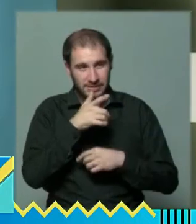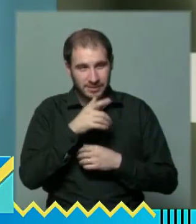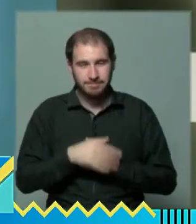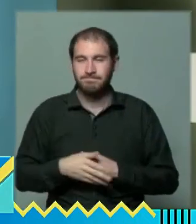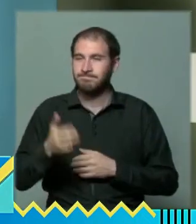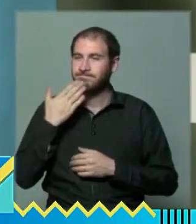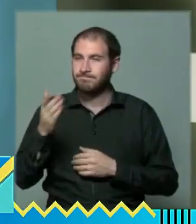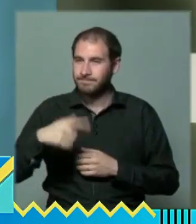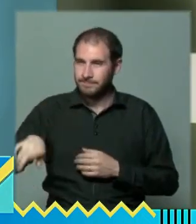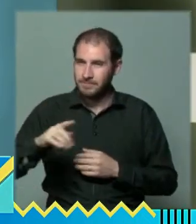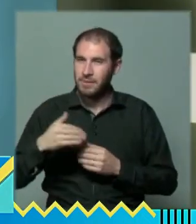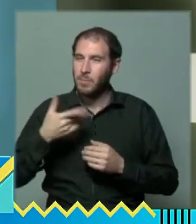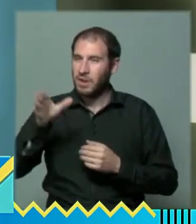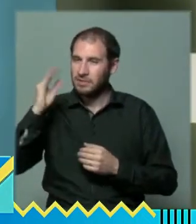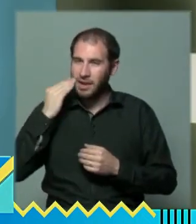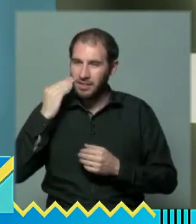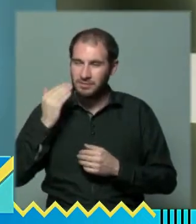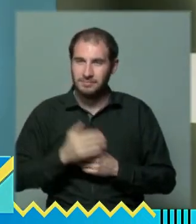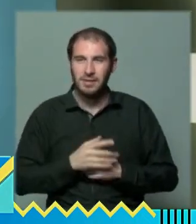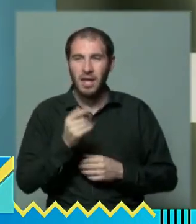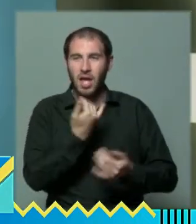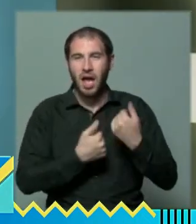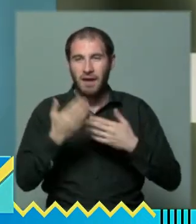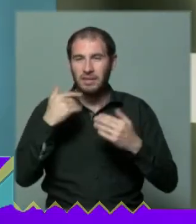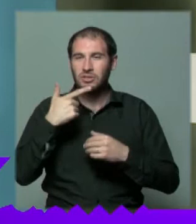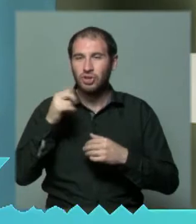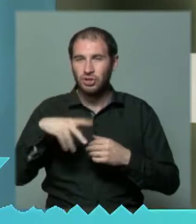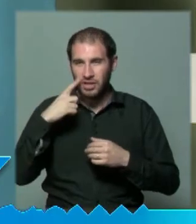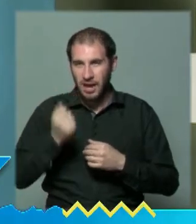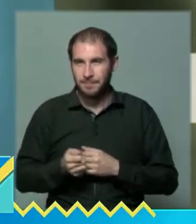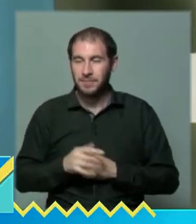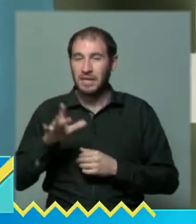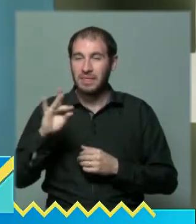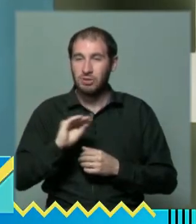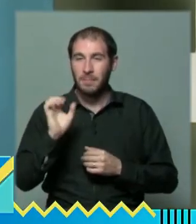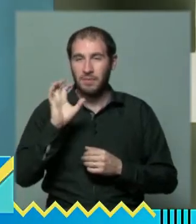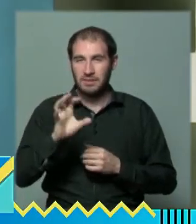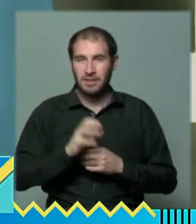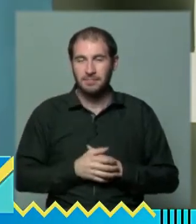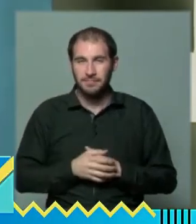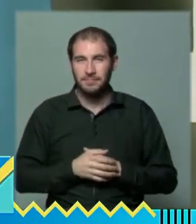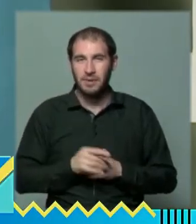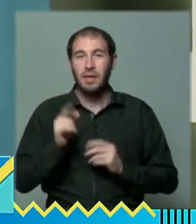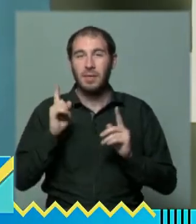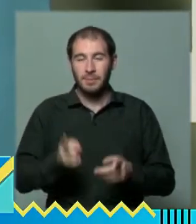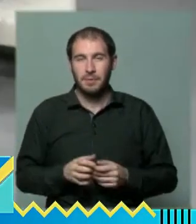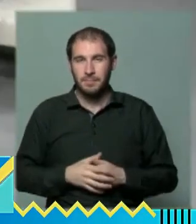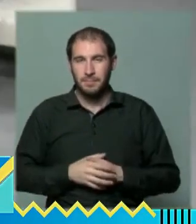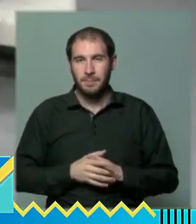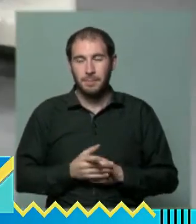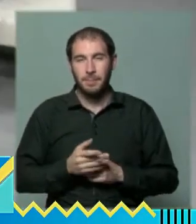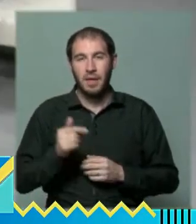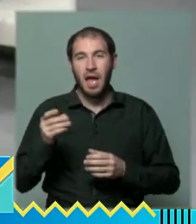Parecidos. Gracias a ustedes. Que tengan buenas tardes. Bueno, ya hablábamos con Sonia Carmona, diputada provincial, que también